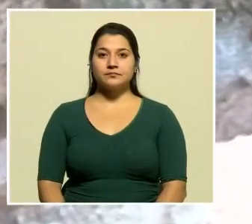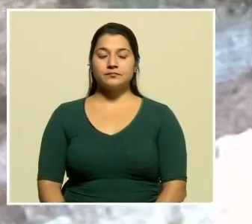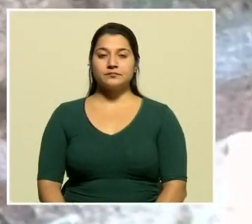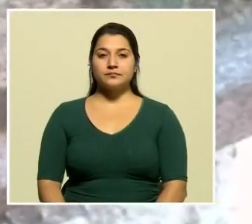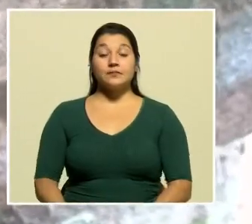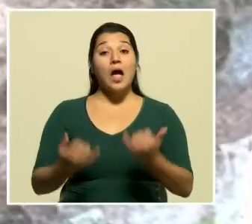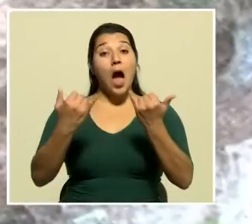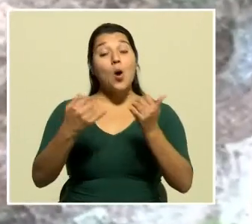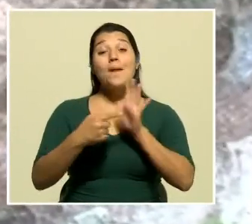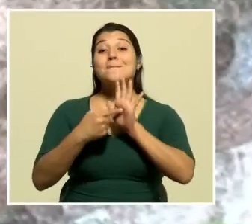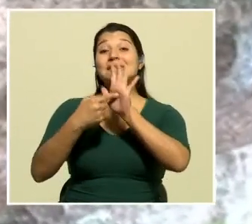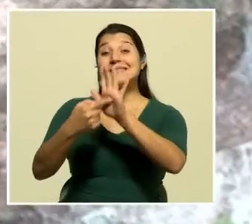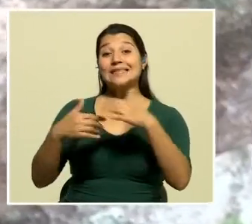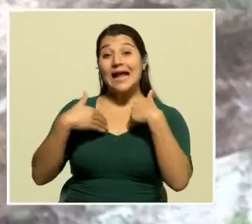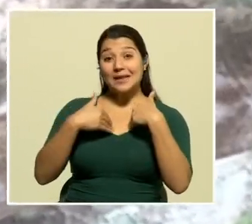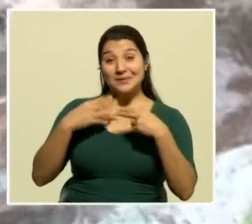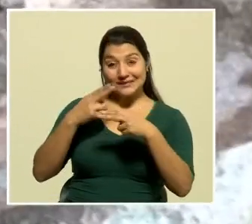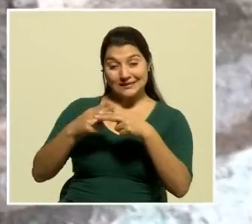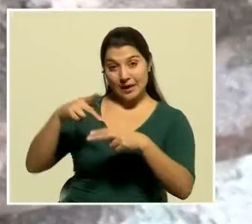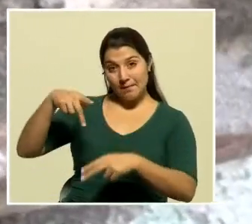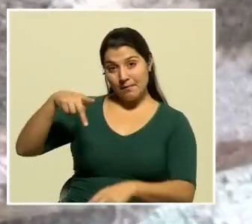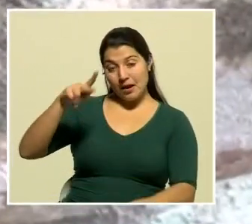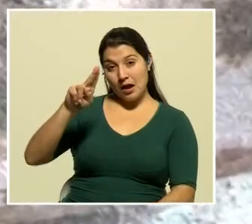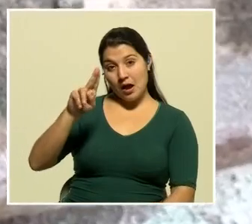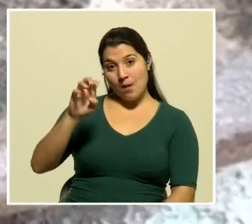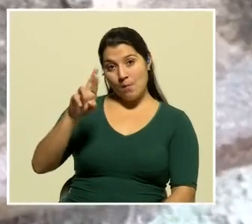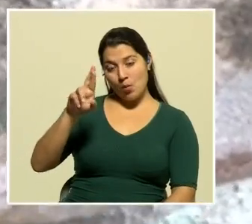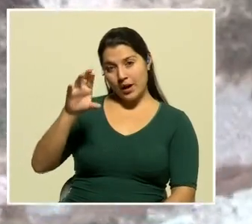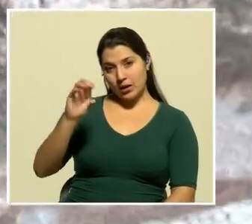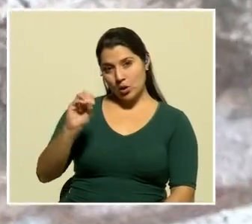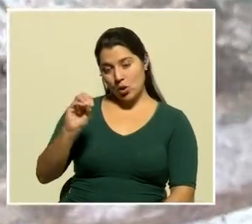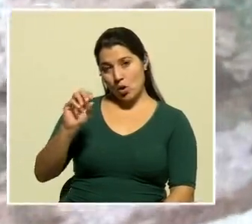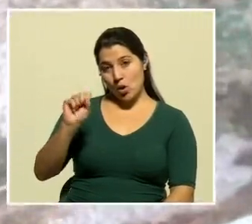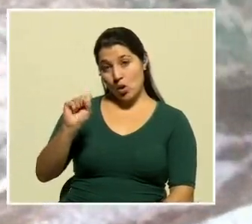Les presentamos al puercoespín centroamericano o